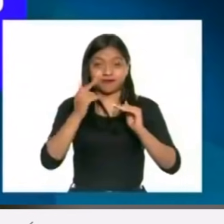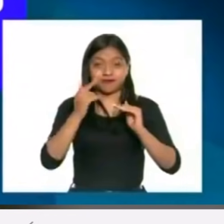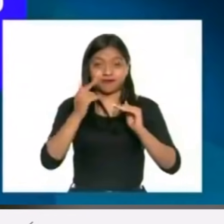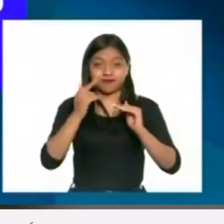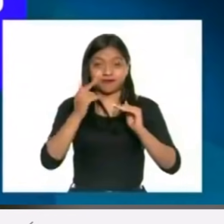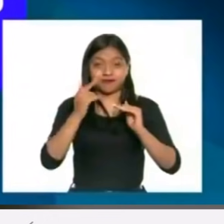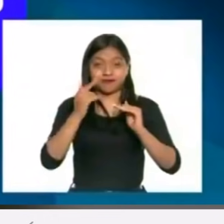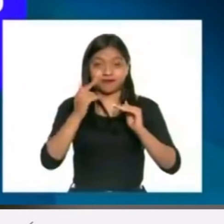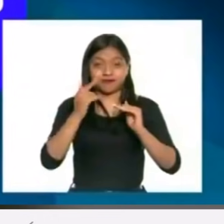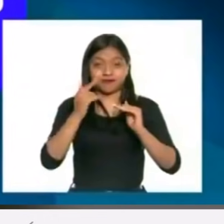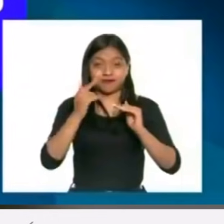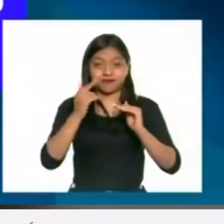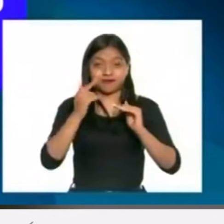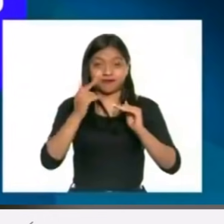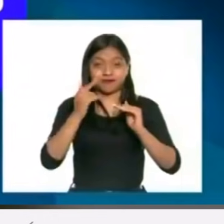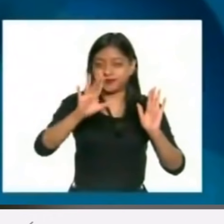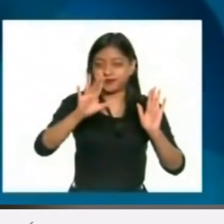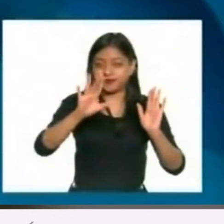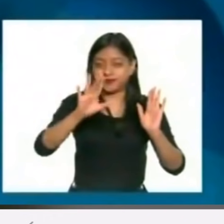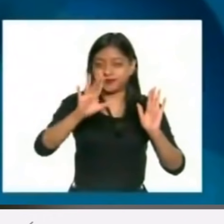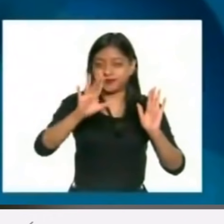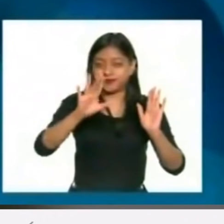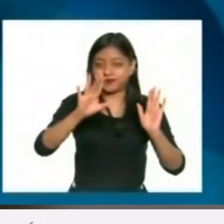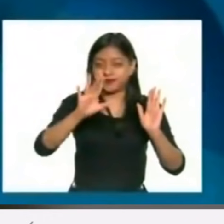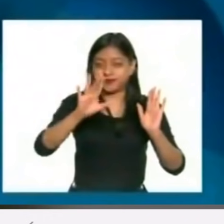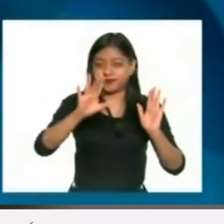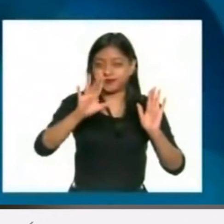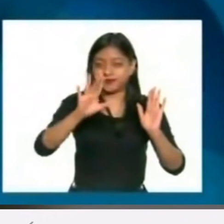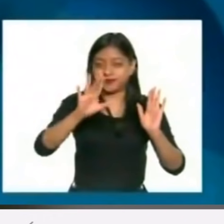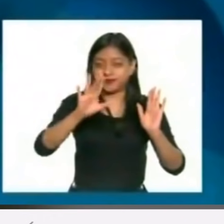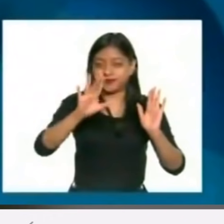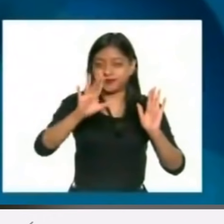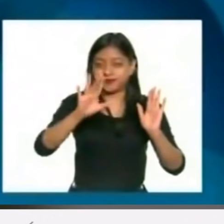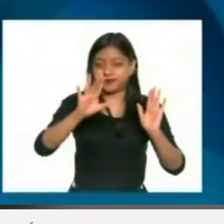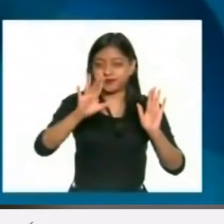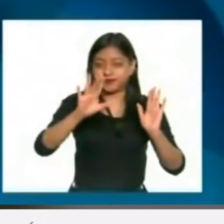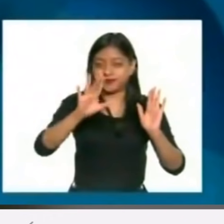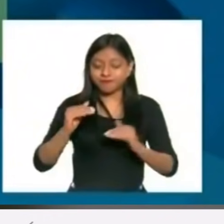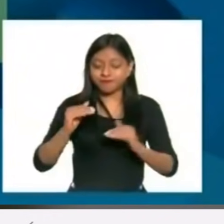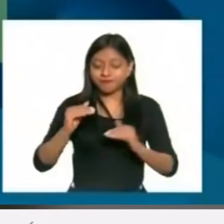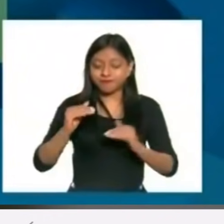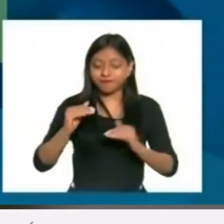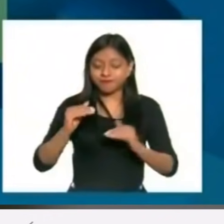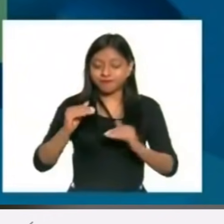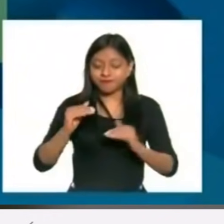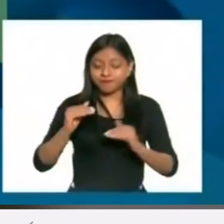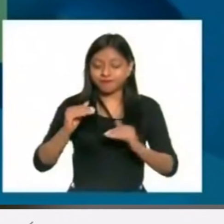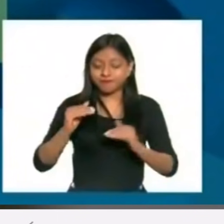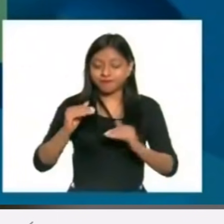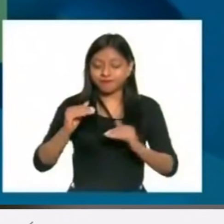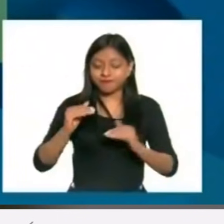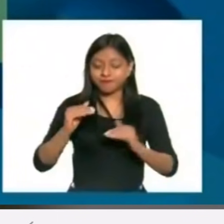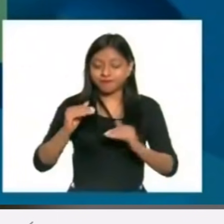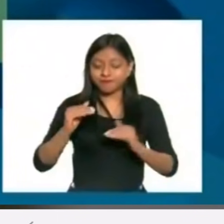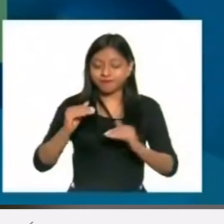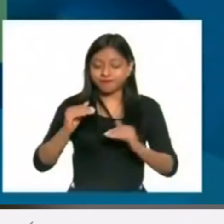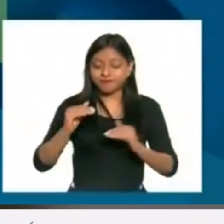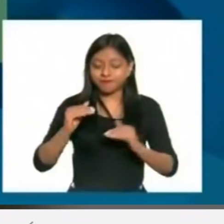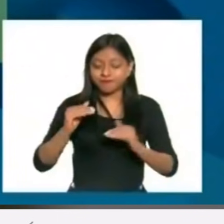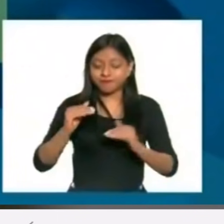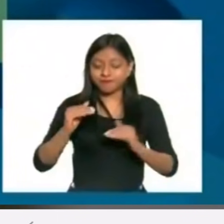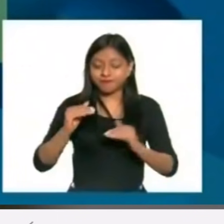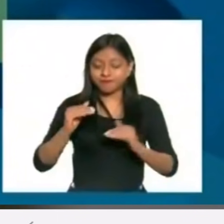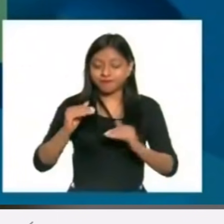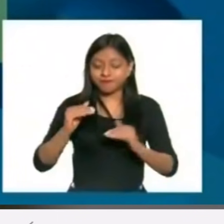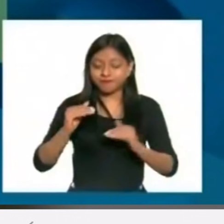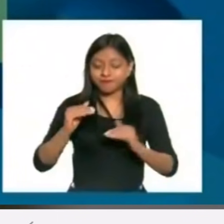primer nivel se multiplica por 1. Vamos al desafío 78, páginas 152 y 153. Los números mayas se escriben de abajo hacia arriba en